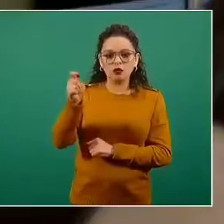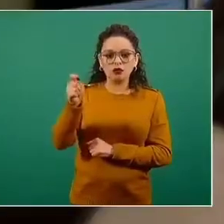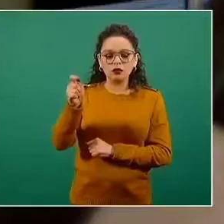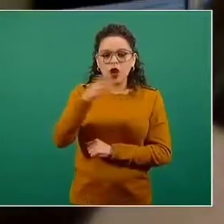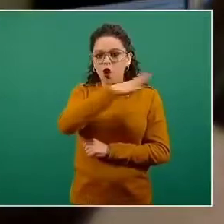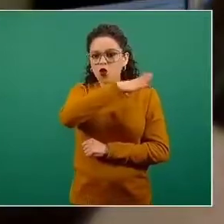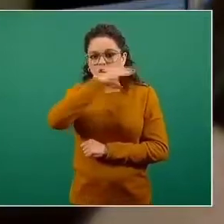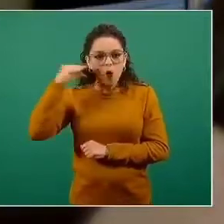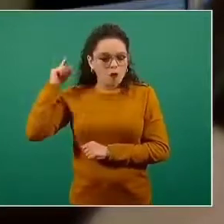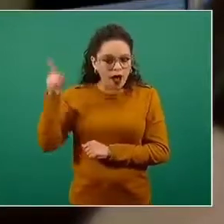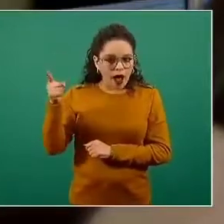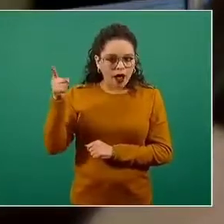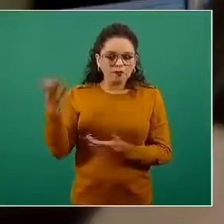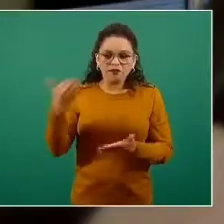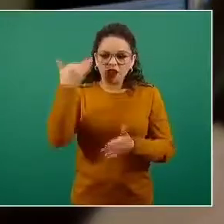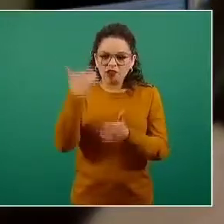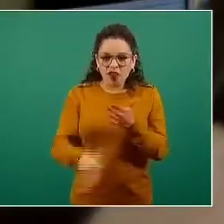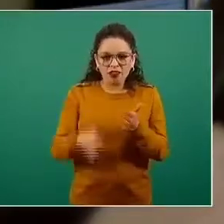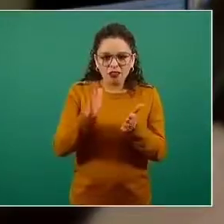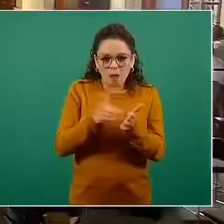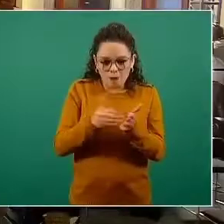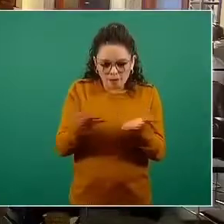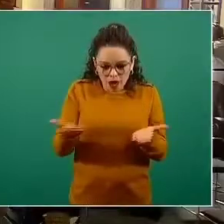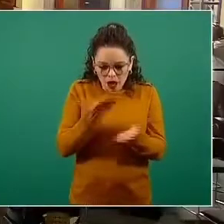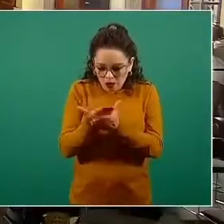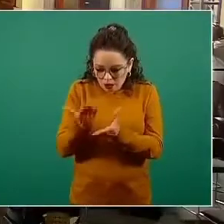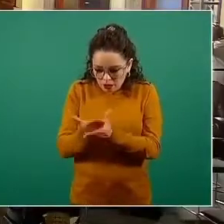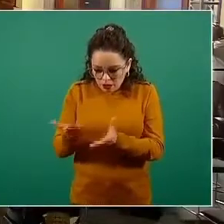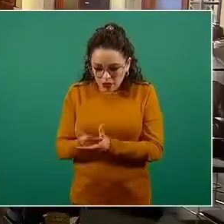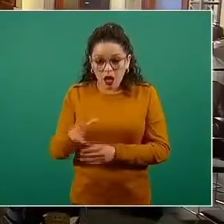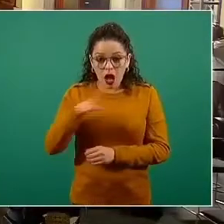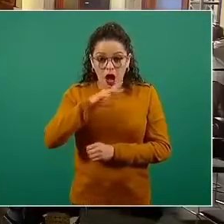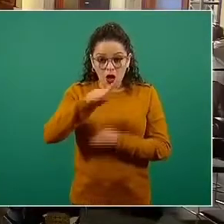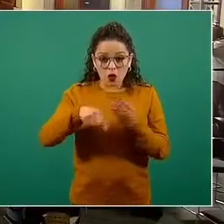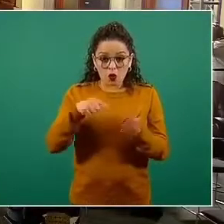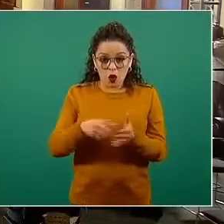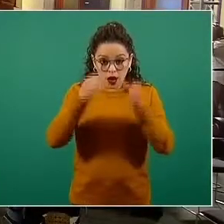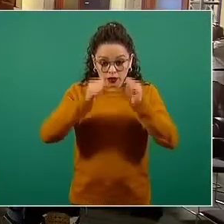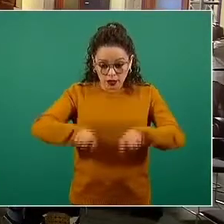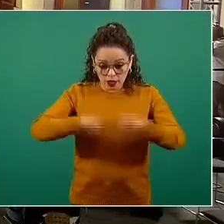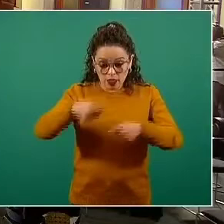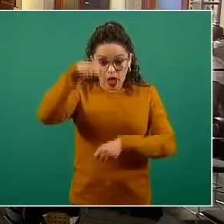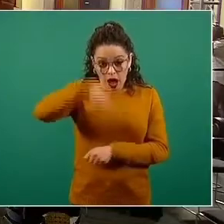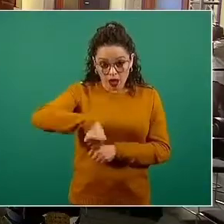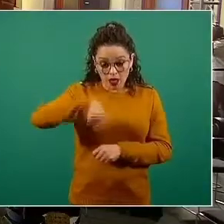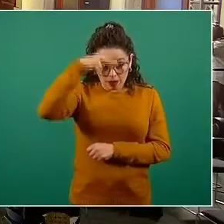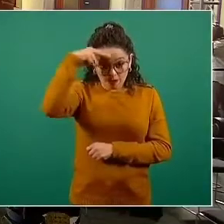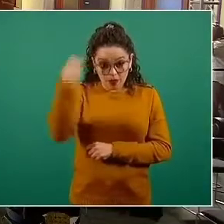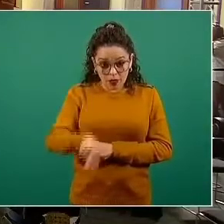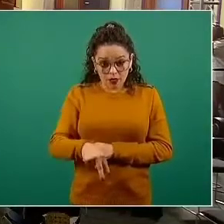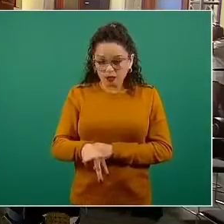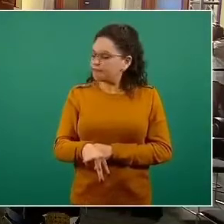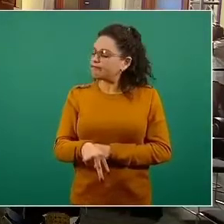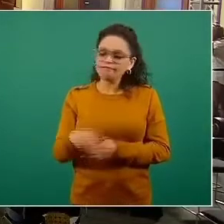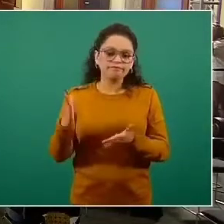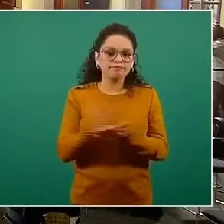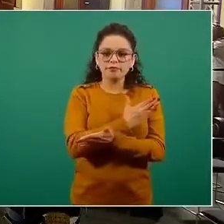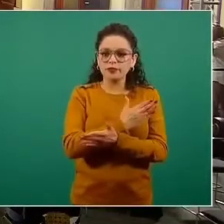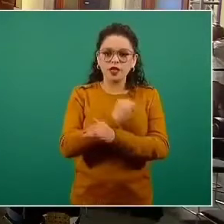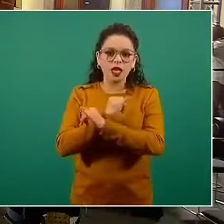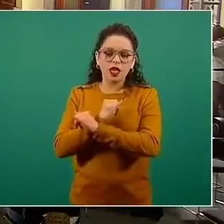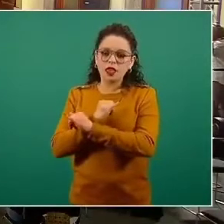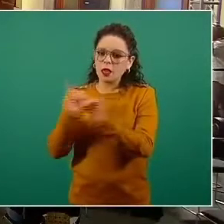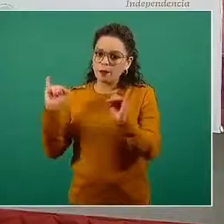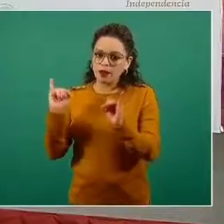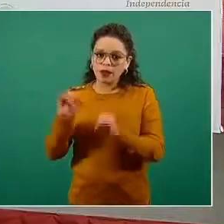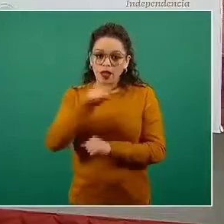papeleo, que no se ha logrado concretar. ¿Tienen un lugar asegurado aquí en el territorio nacional? No, son independientes. Quien no pasó el examen de